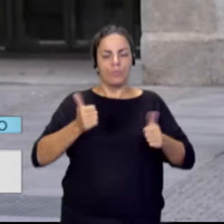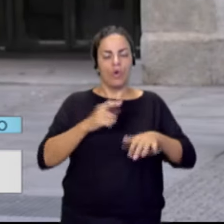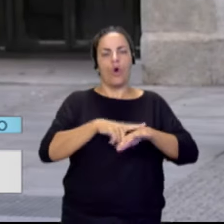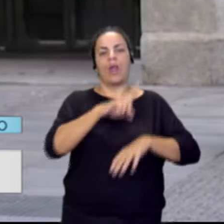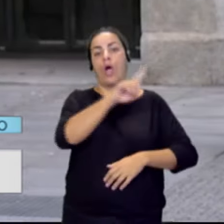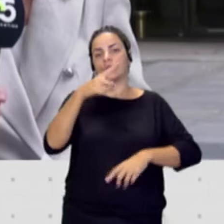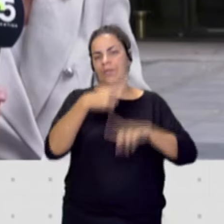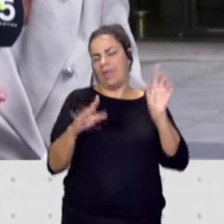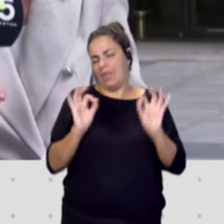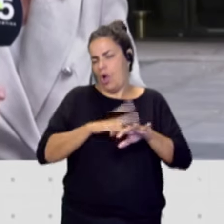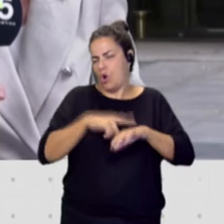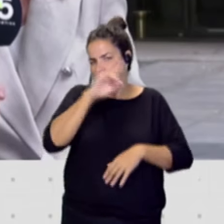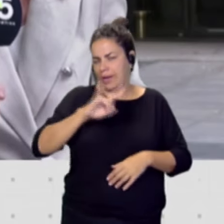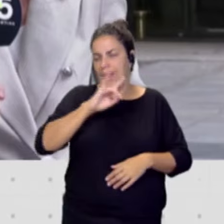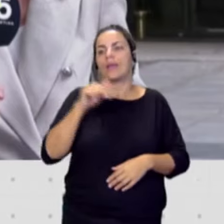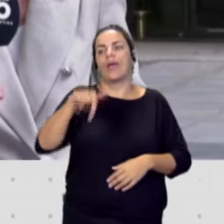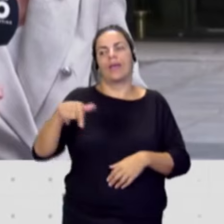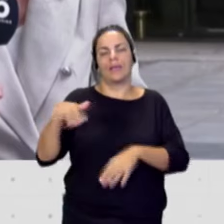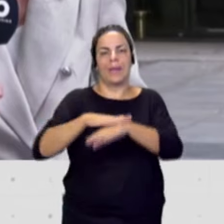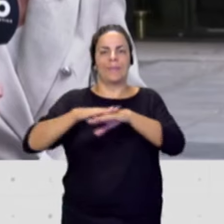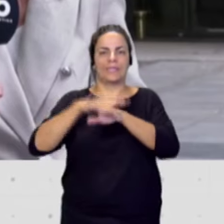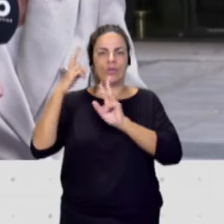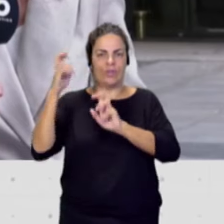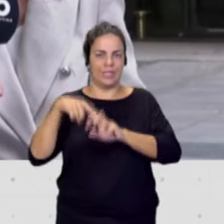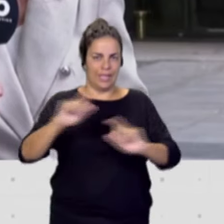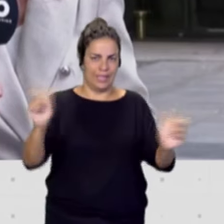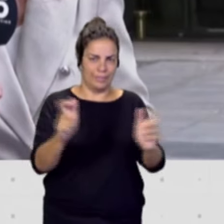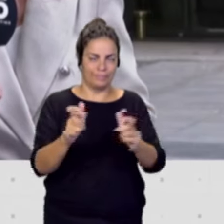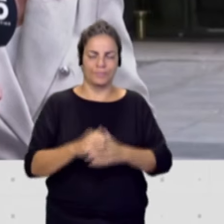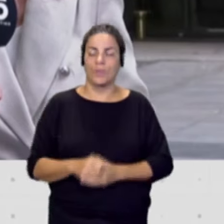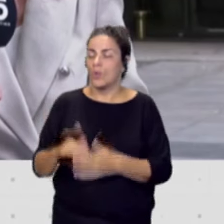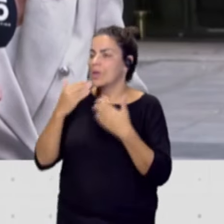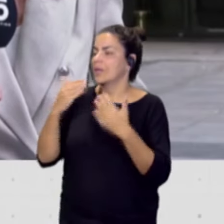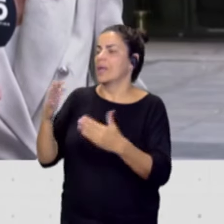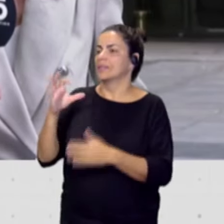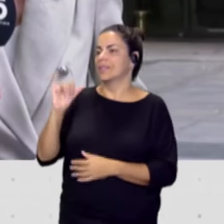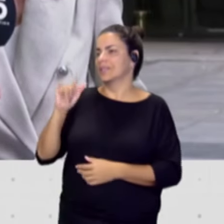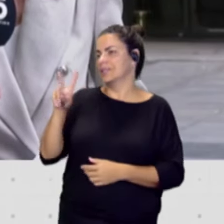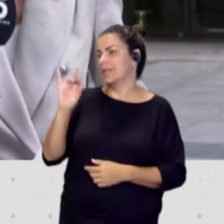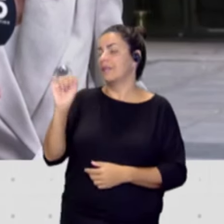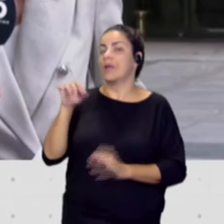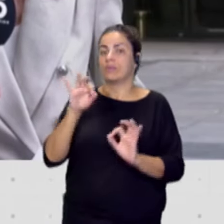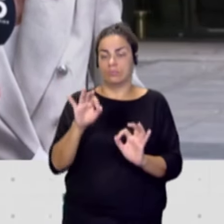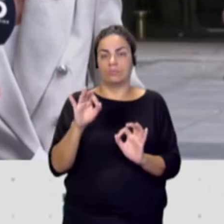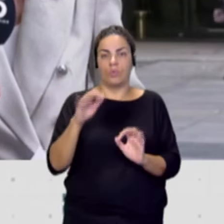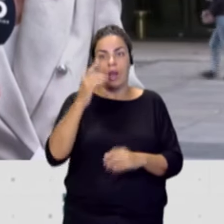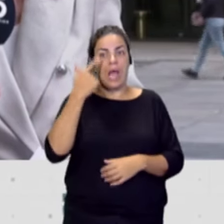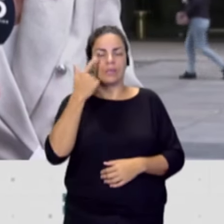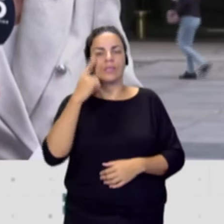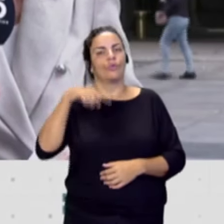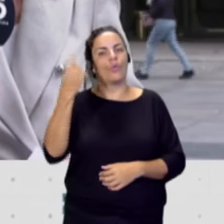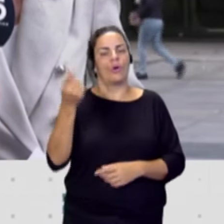Hacienda. Gracias, Silvia. En directo desde Madrid, atentos a lo que nos cuentes en Telenoticias 1 de ese encuentro.